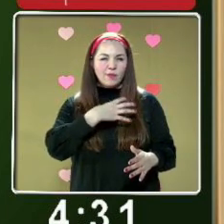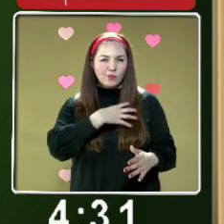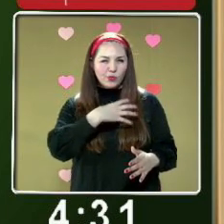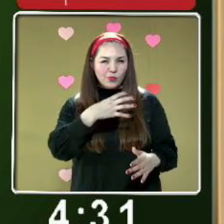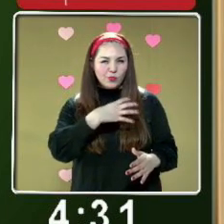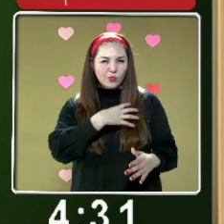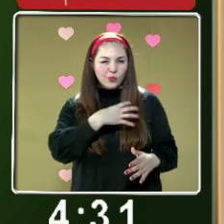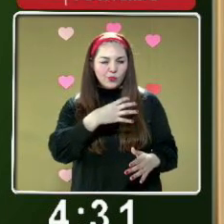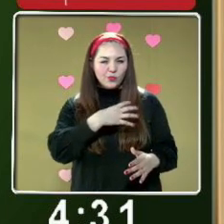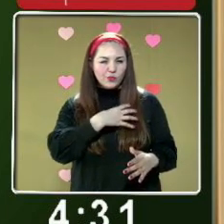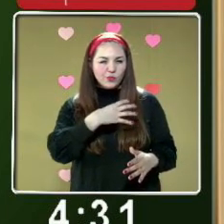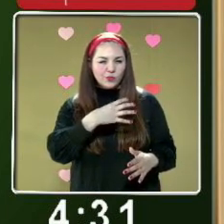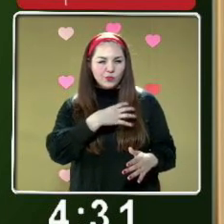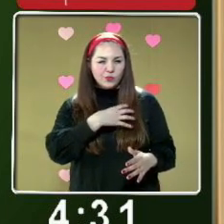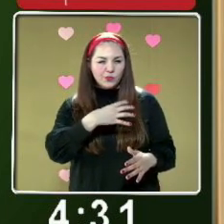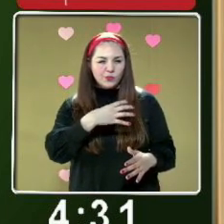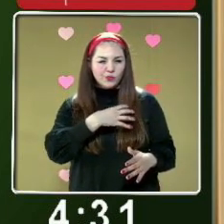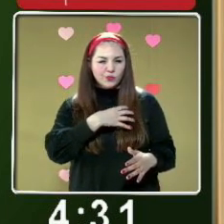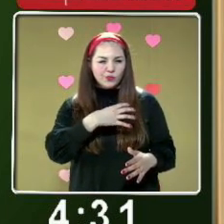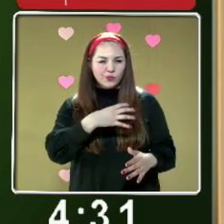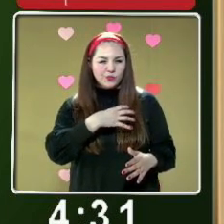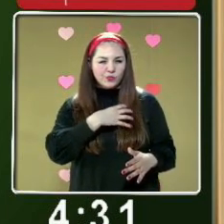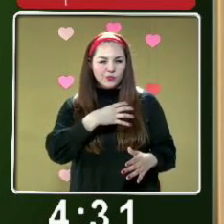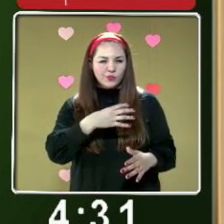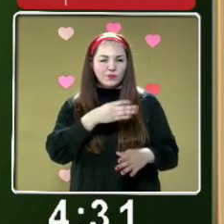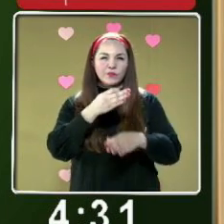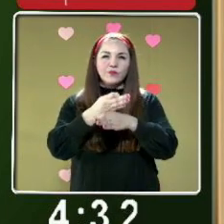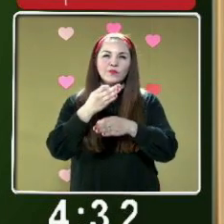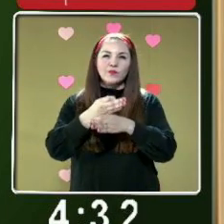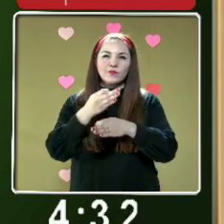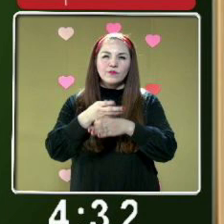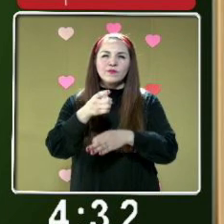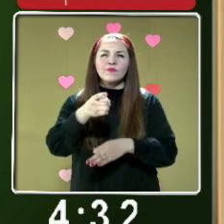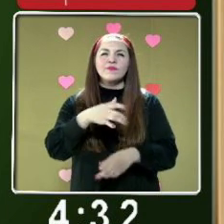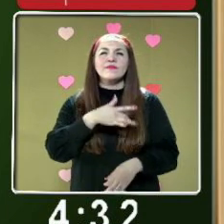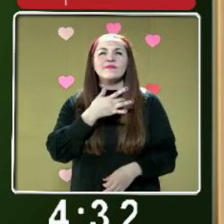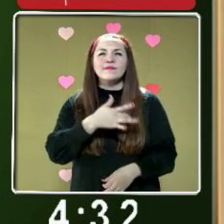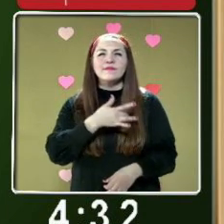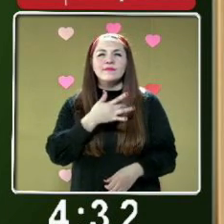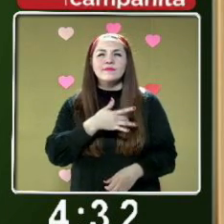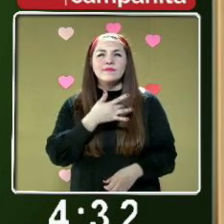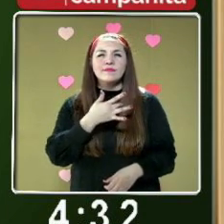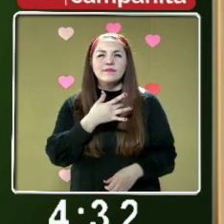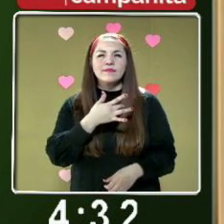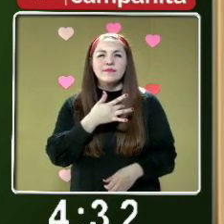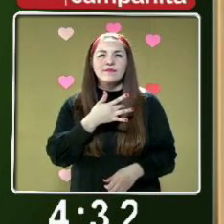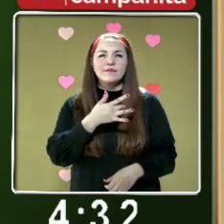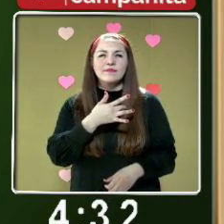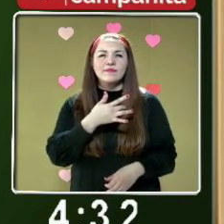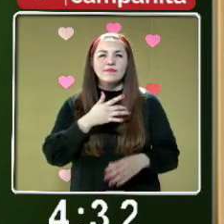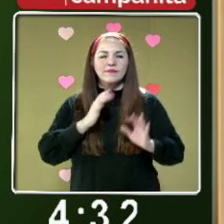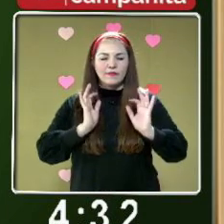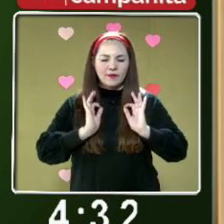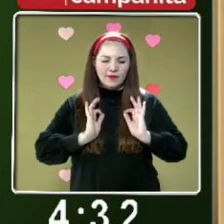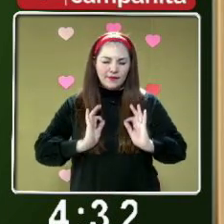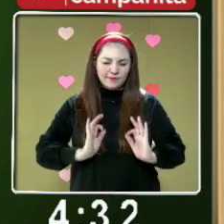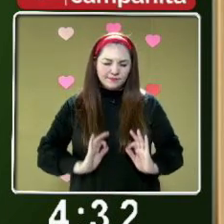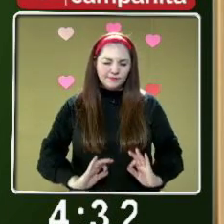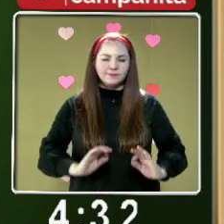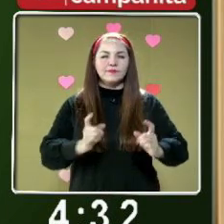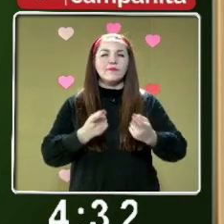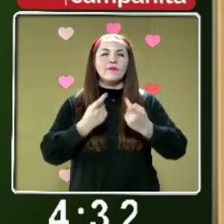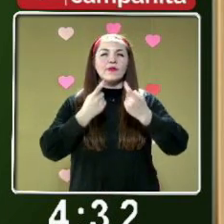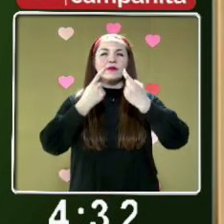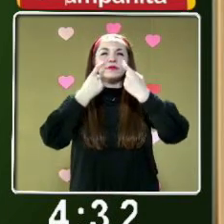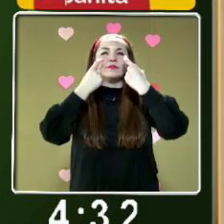a tratar de identificar qué emoción tienes tú o sientes en este momento. Tranquilito,